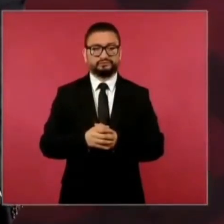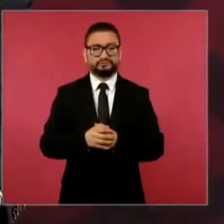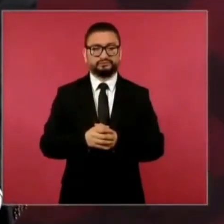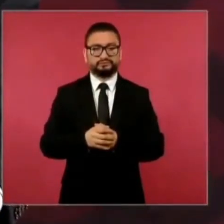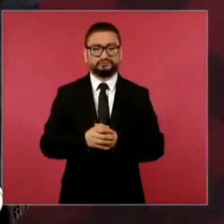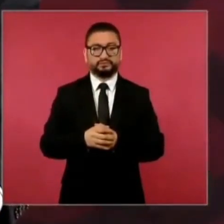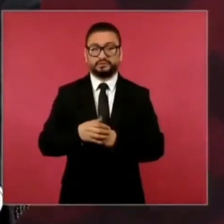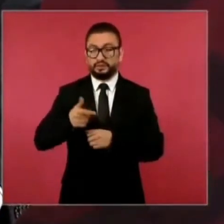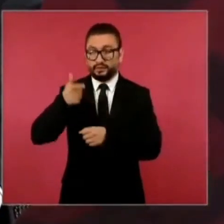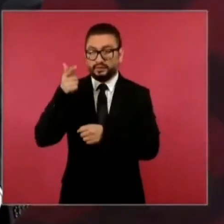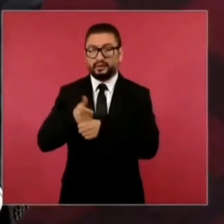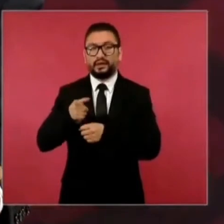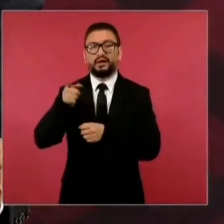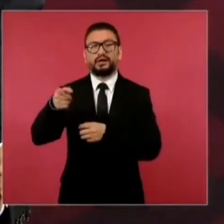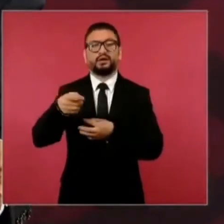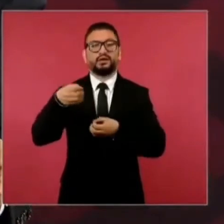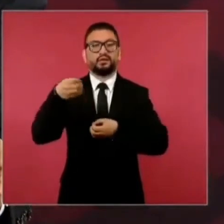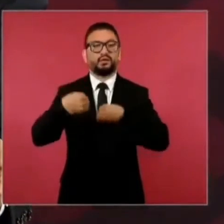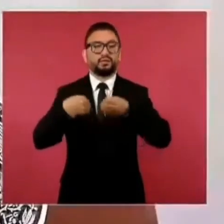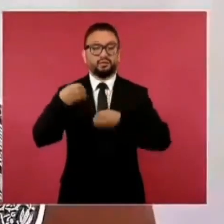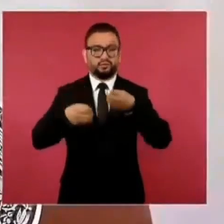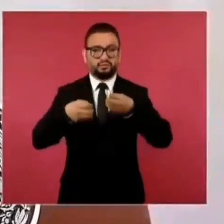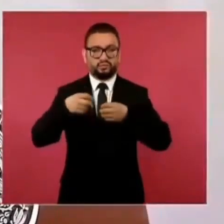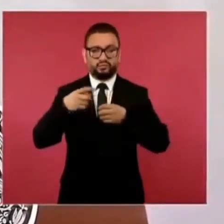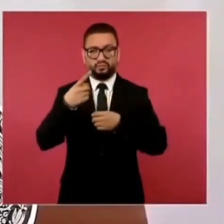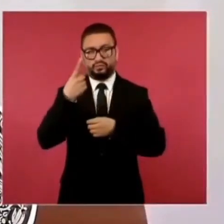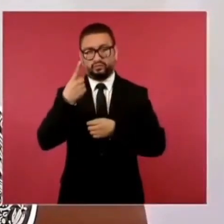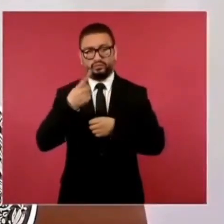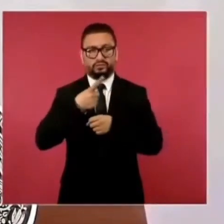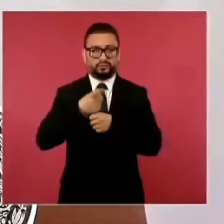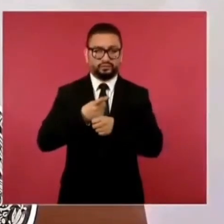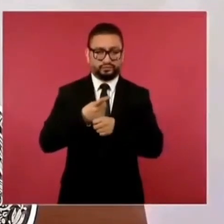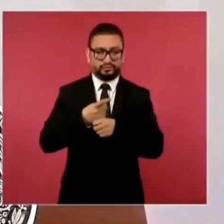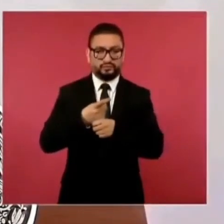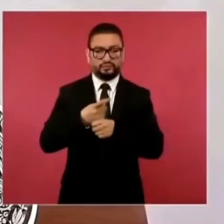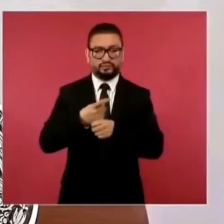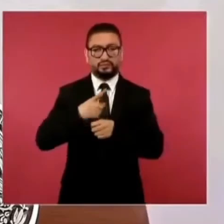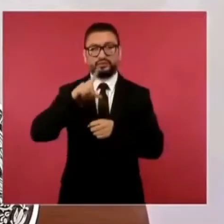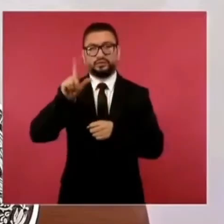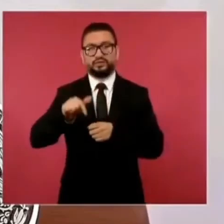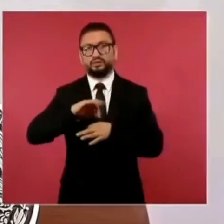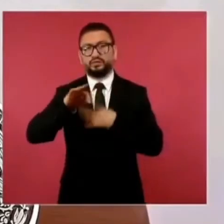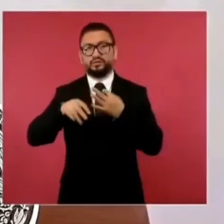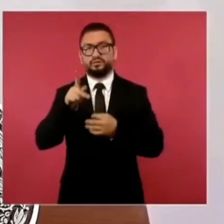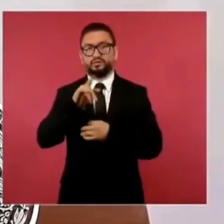un juez primero y luego todo el Poder Judicial,